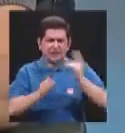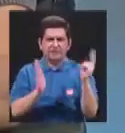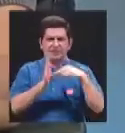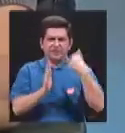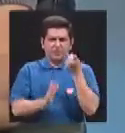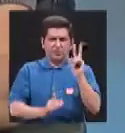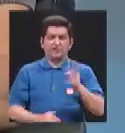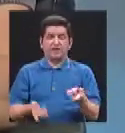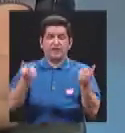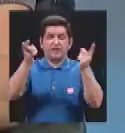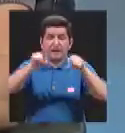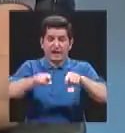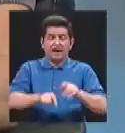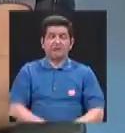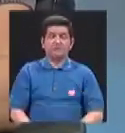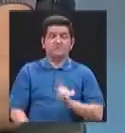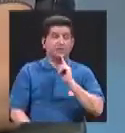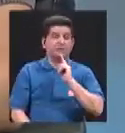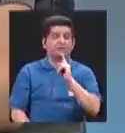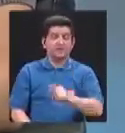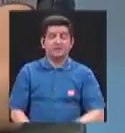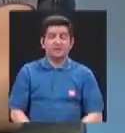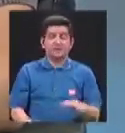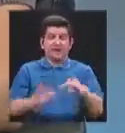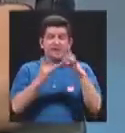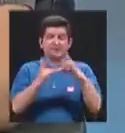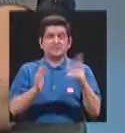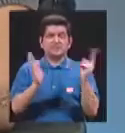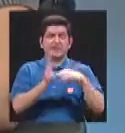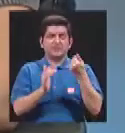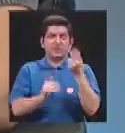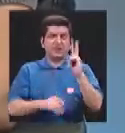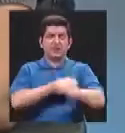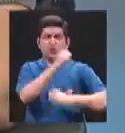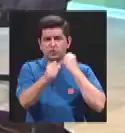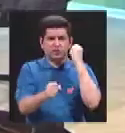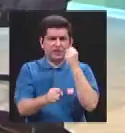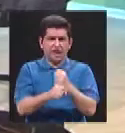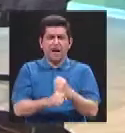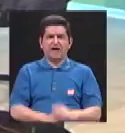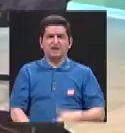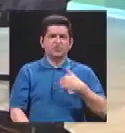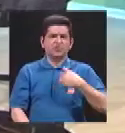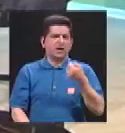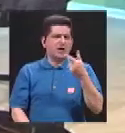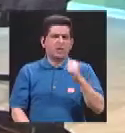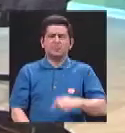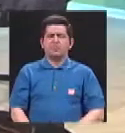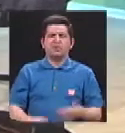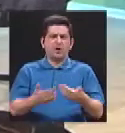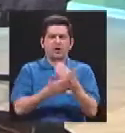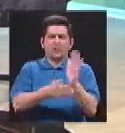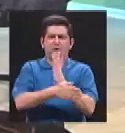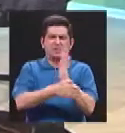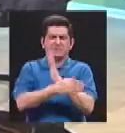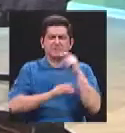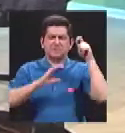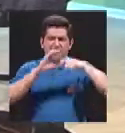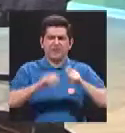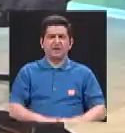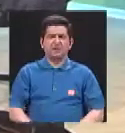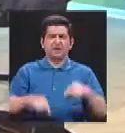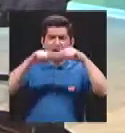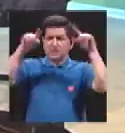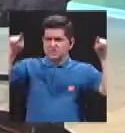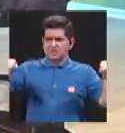el 2012. Y en este caso, Roberto, habría que decir que particularmente el 2012 fue un año que hubo pocos estrenos cinematográficos